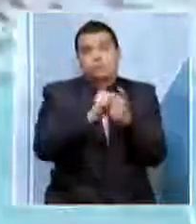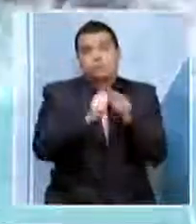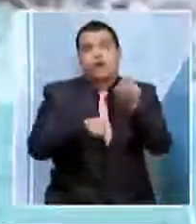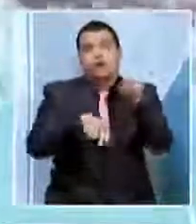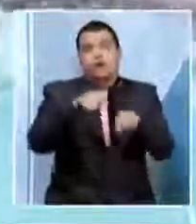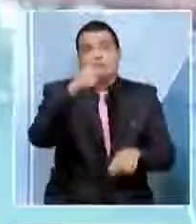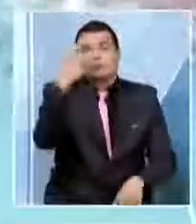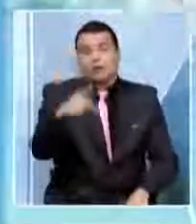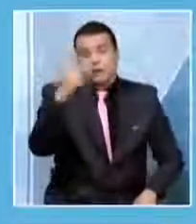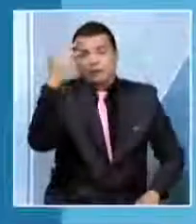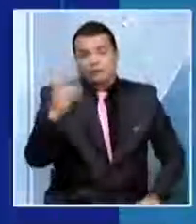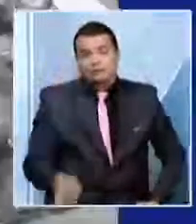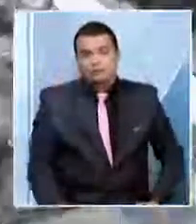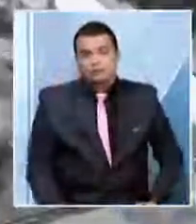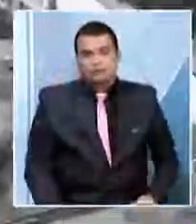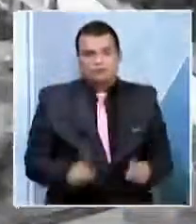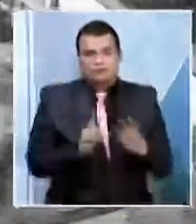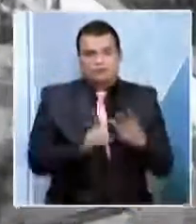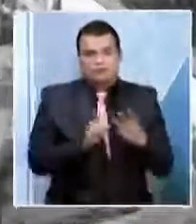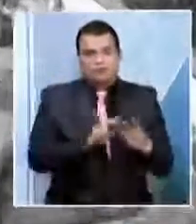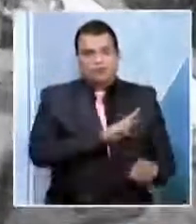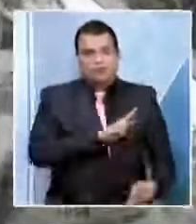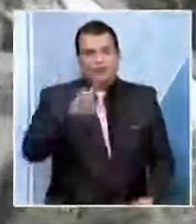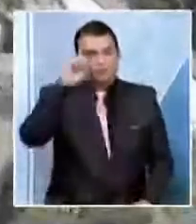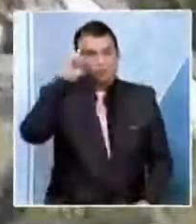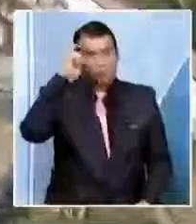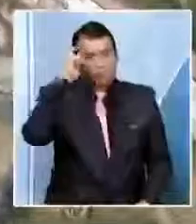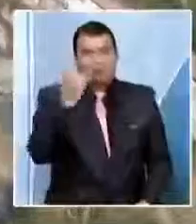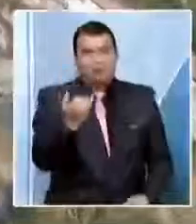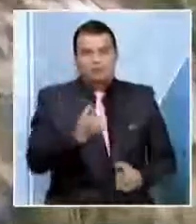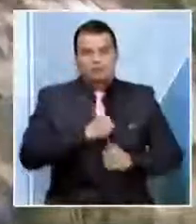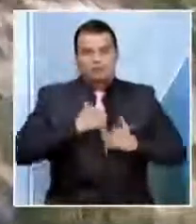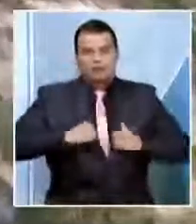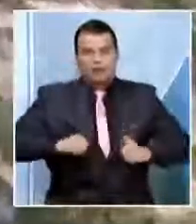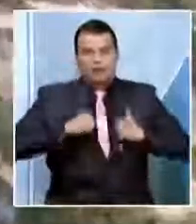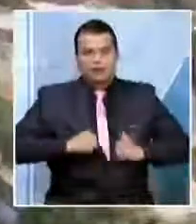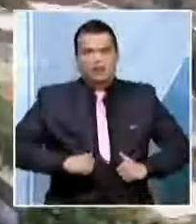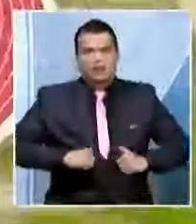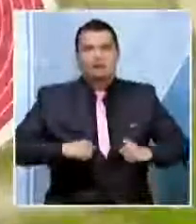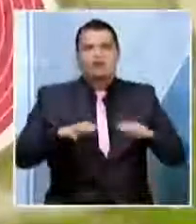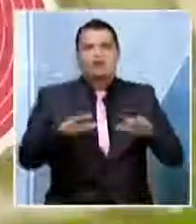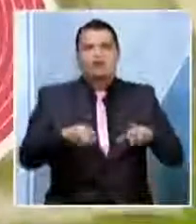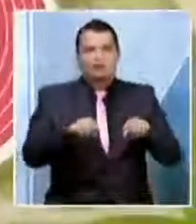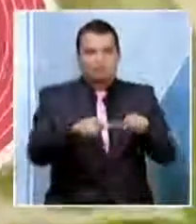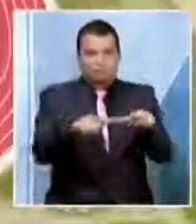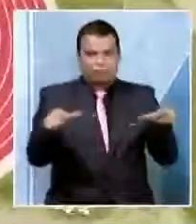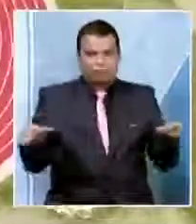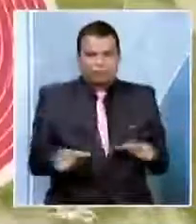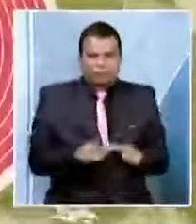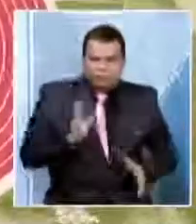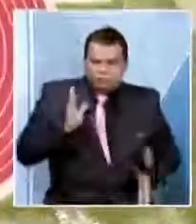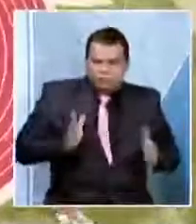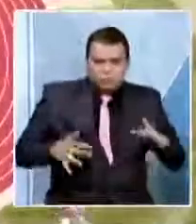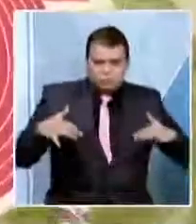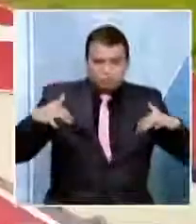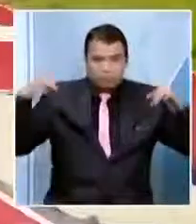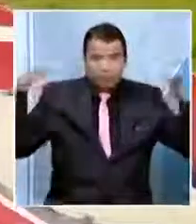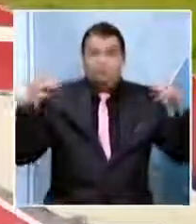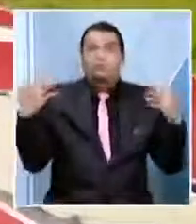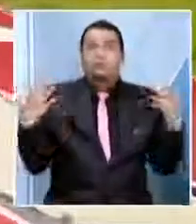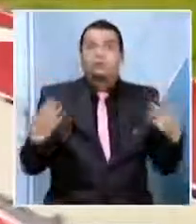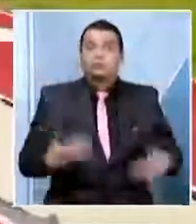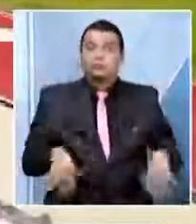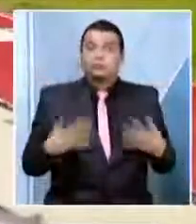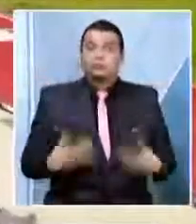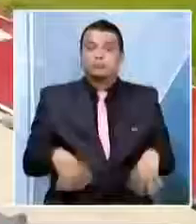logros. La Gobernación del Valle entregó en Pradera las obras de renovación de la pista de atletismo y construcción de la gradería oriental del